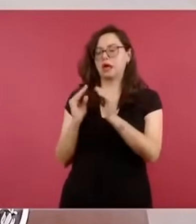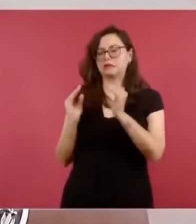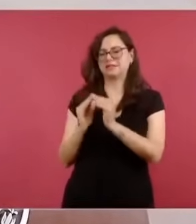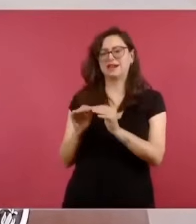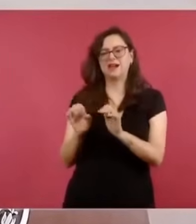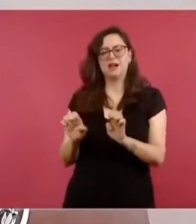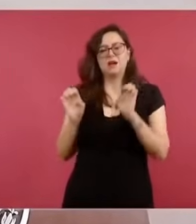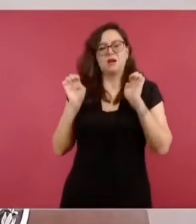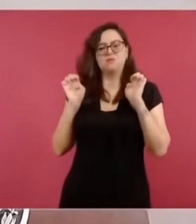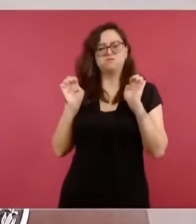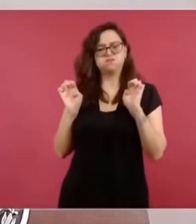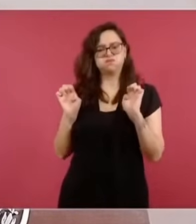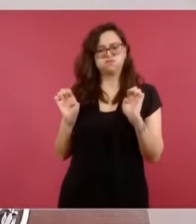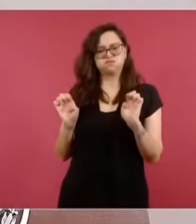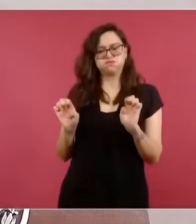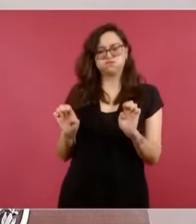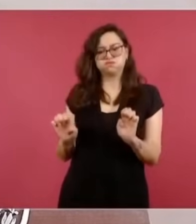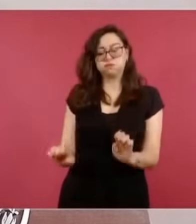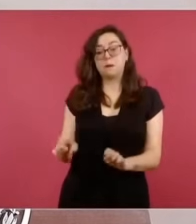de Fonatur.